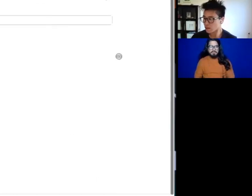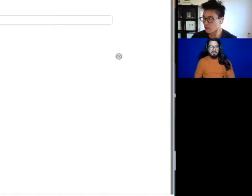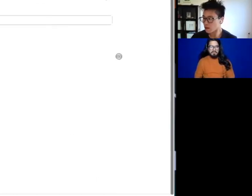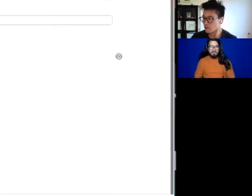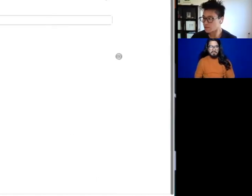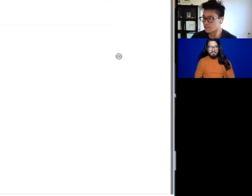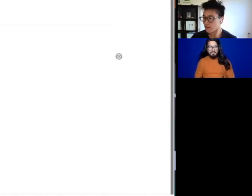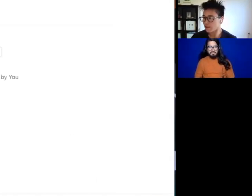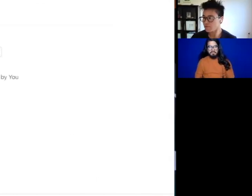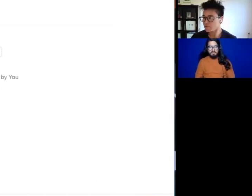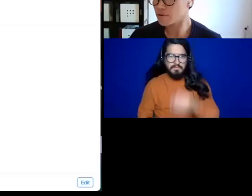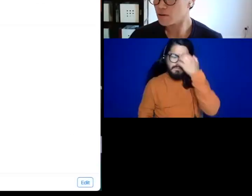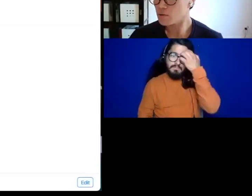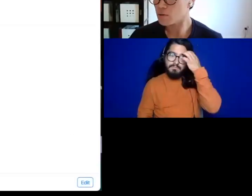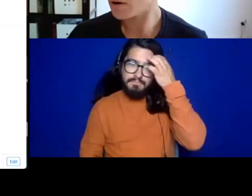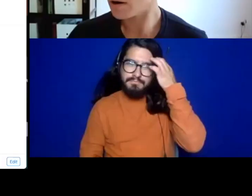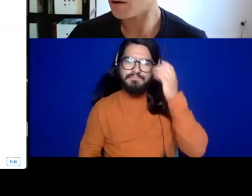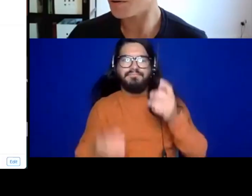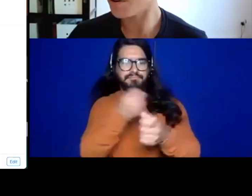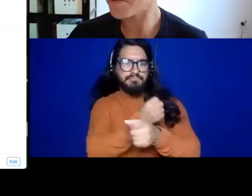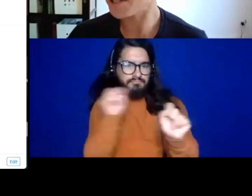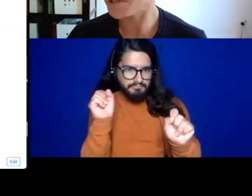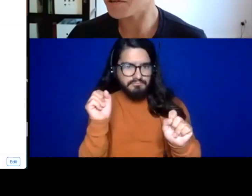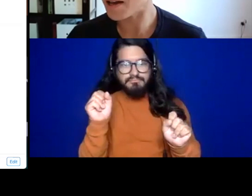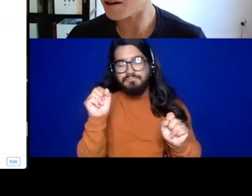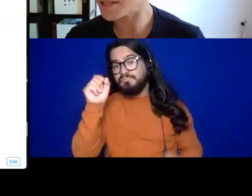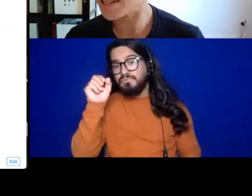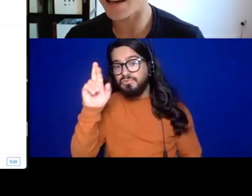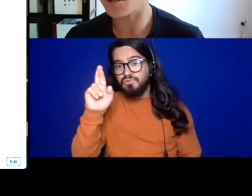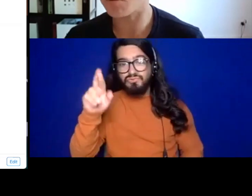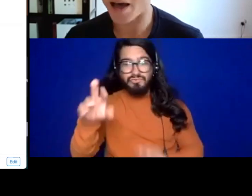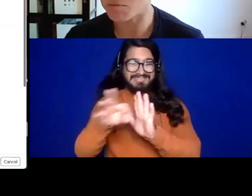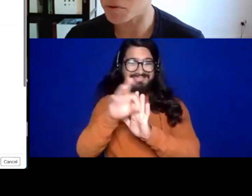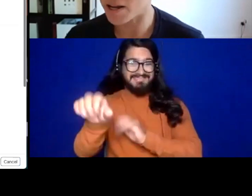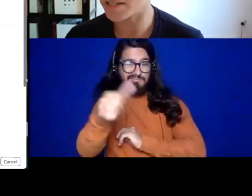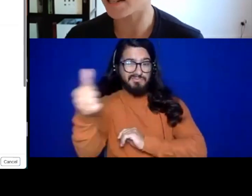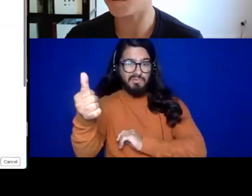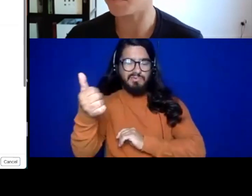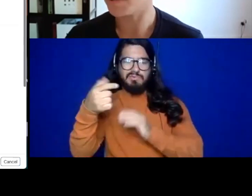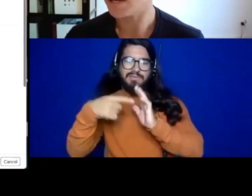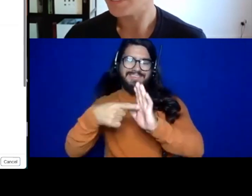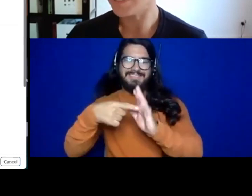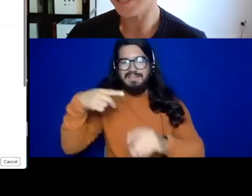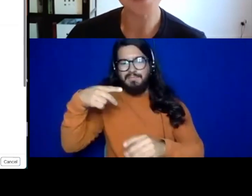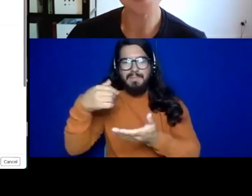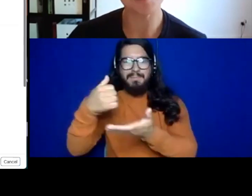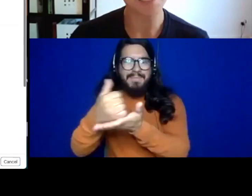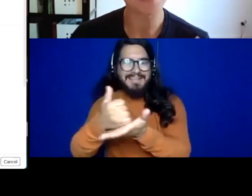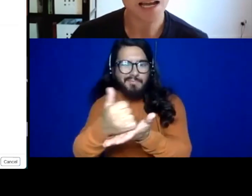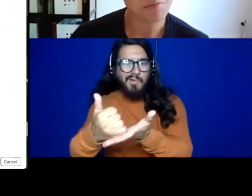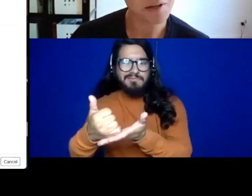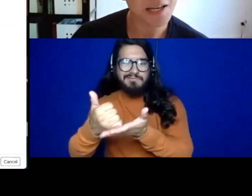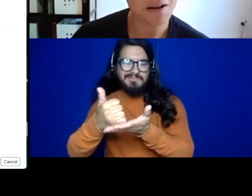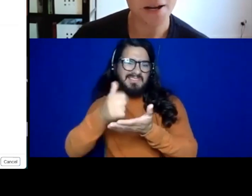mi usuario y de ahí pongo mi contraseña y pongo grabar por ejemplo, y también otra, por ejemplo, como puede